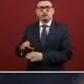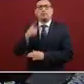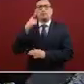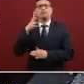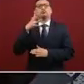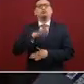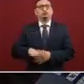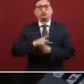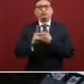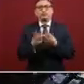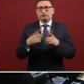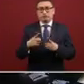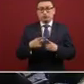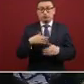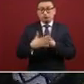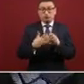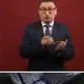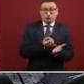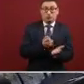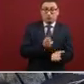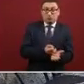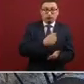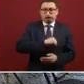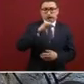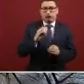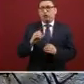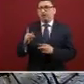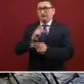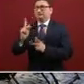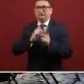falta aumentar impuestos aumentar la deuda